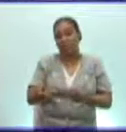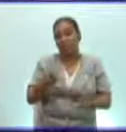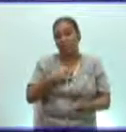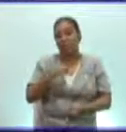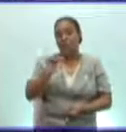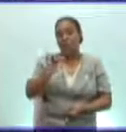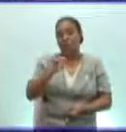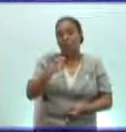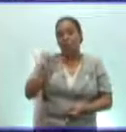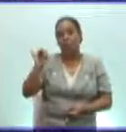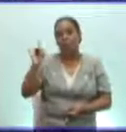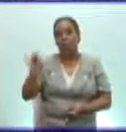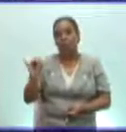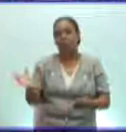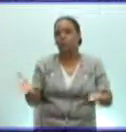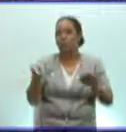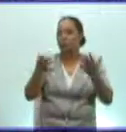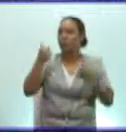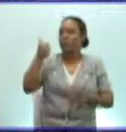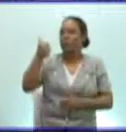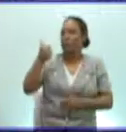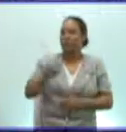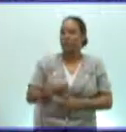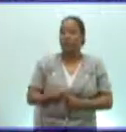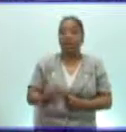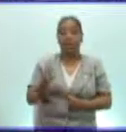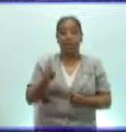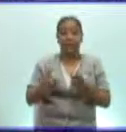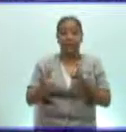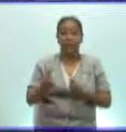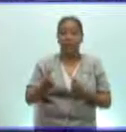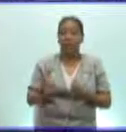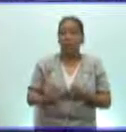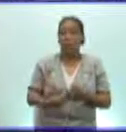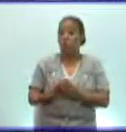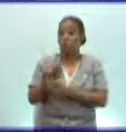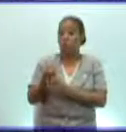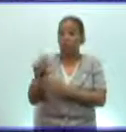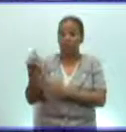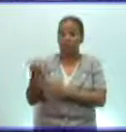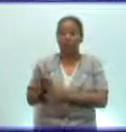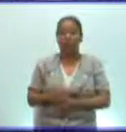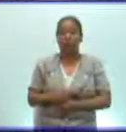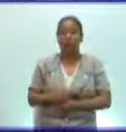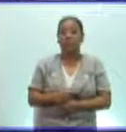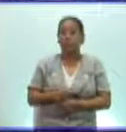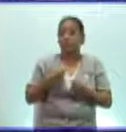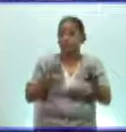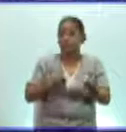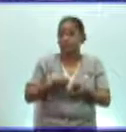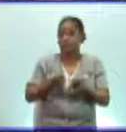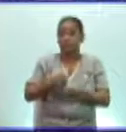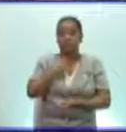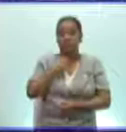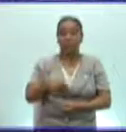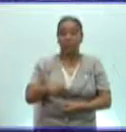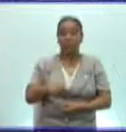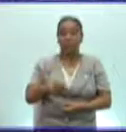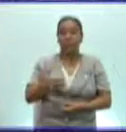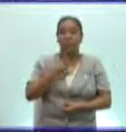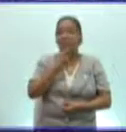¿Qué ocurre? Hay cultivos o plantas, aquí en la huerta por ejemplo, pues como la fresa o el